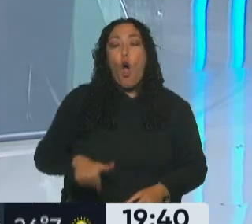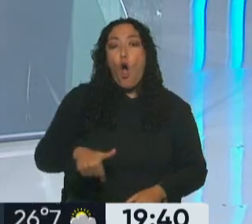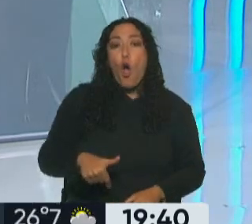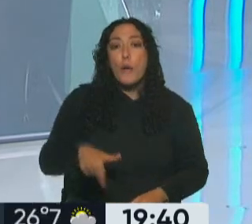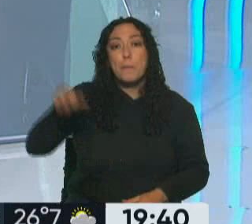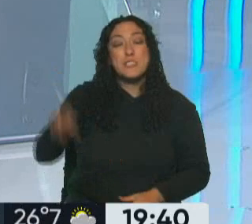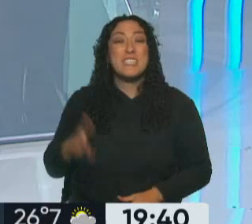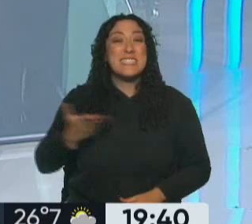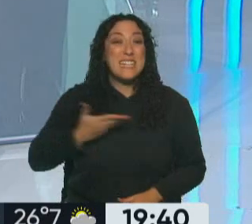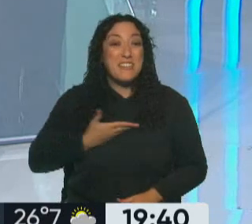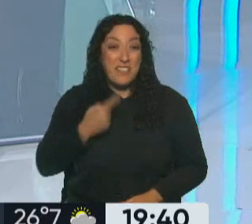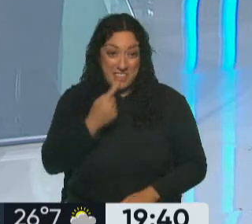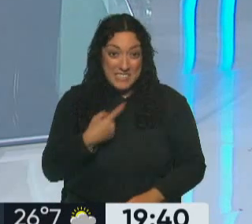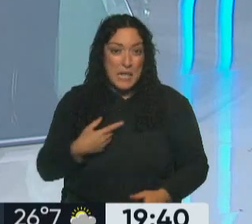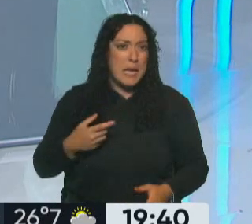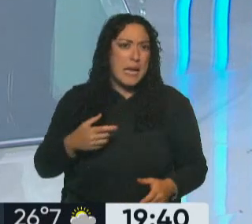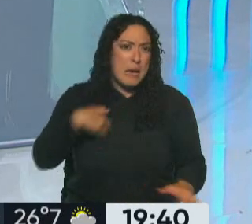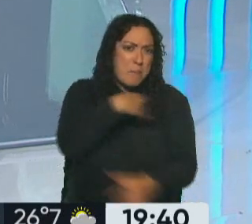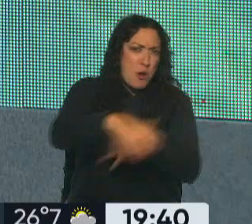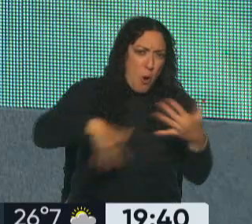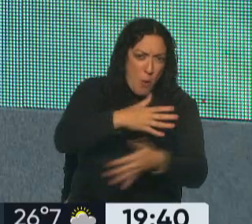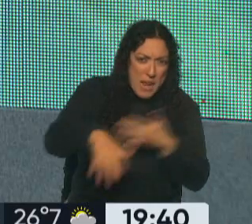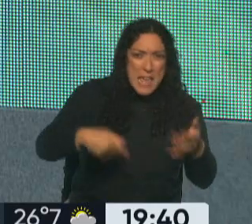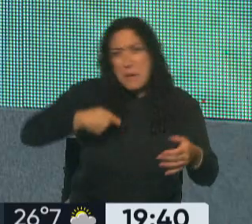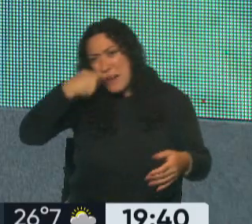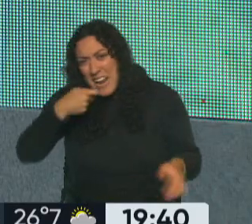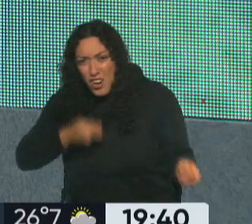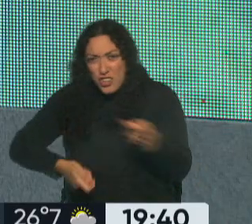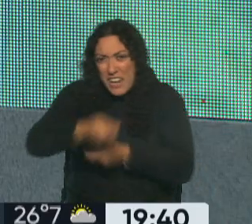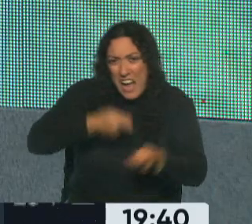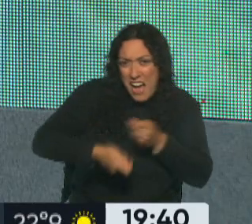que en Santa Fe con todo el problema grave que tienen de narc tráfico bueno están replanteando